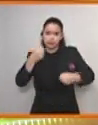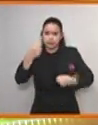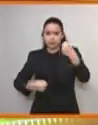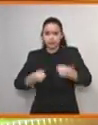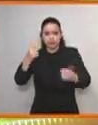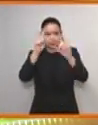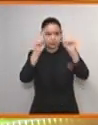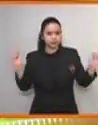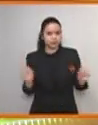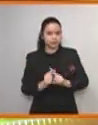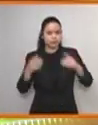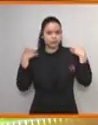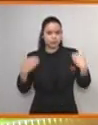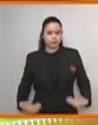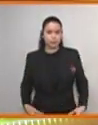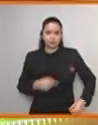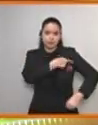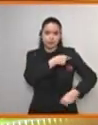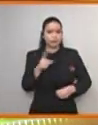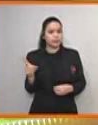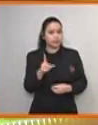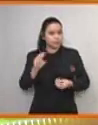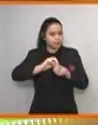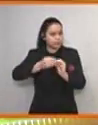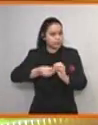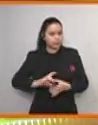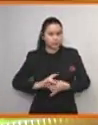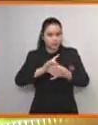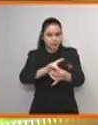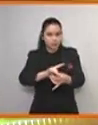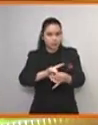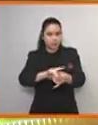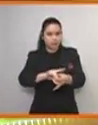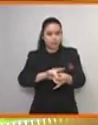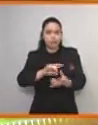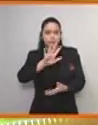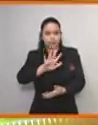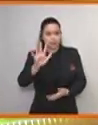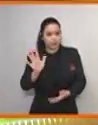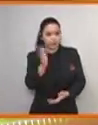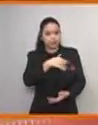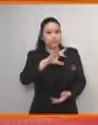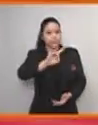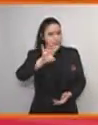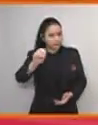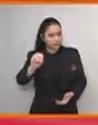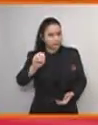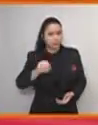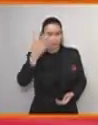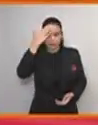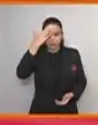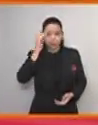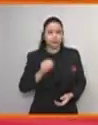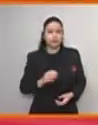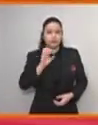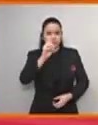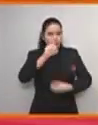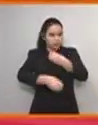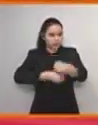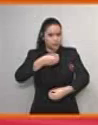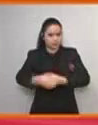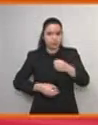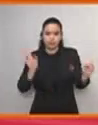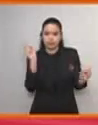cuadro del cuerpo representado en la axila derecha números que lo relacionan 55 y 80 vamos a seleccionar la esfera